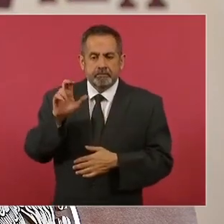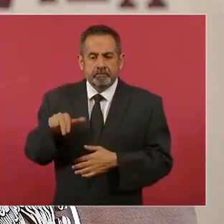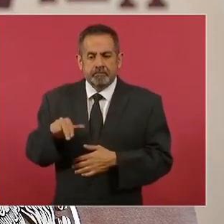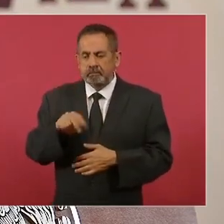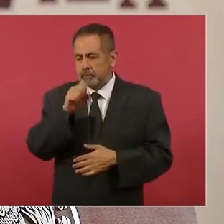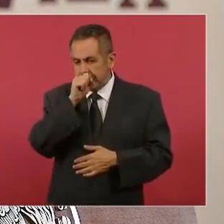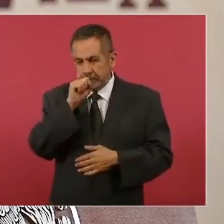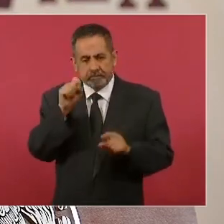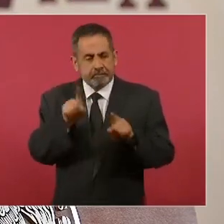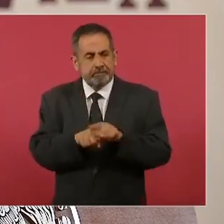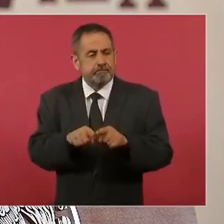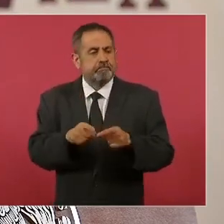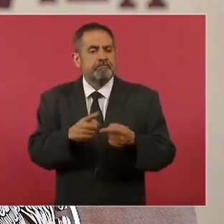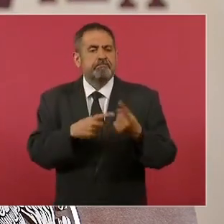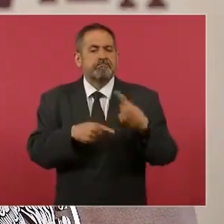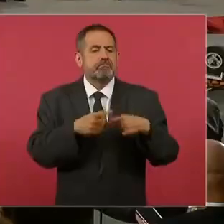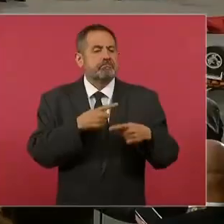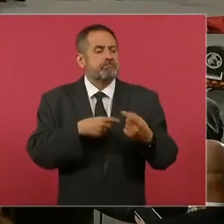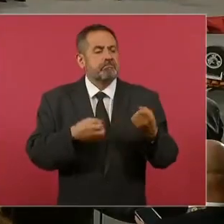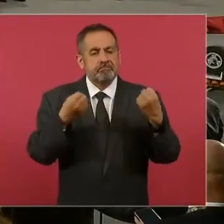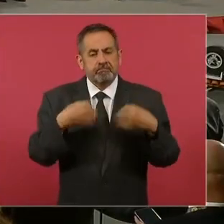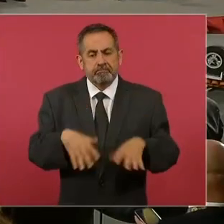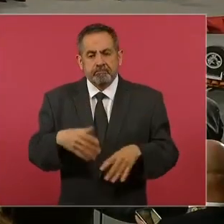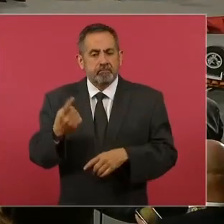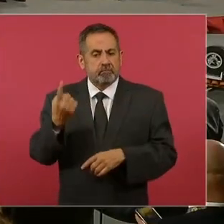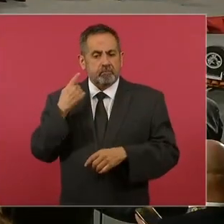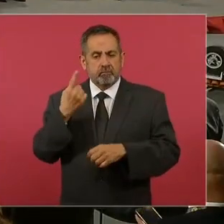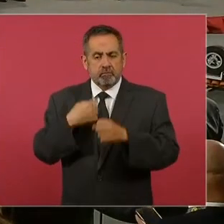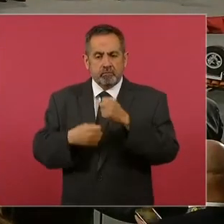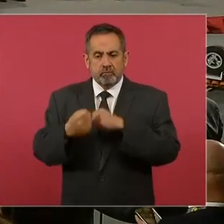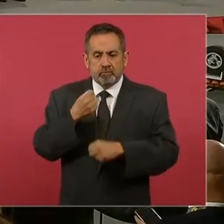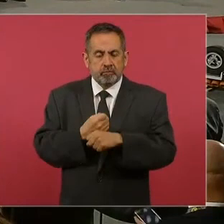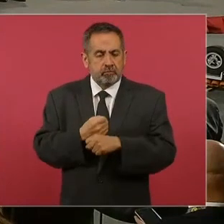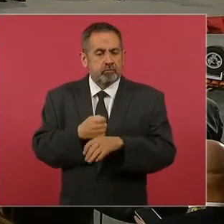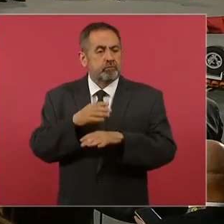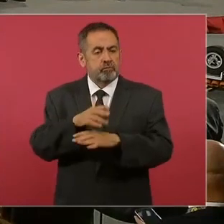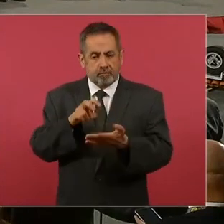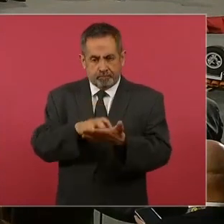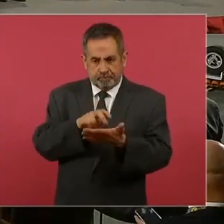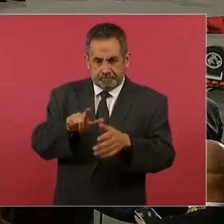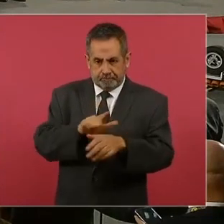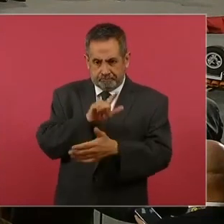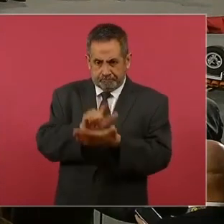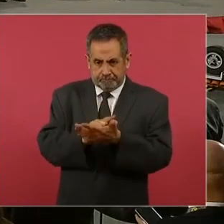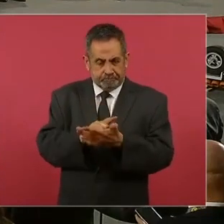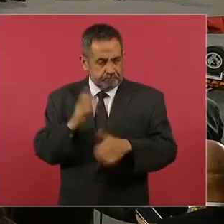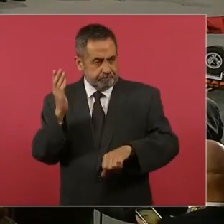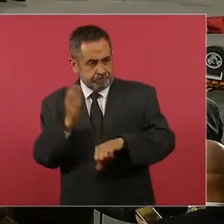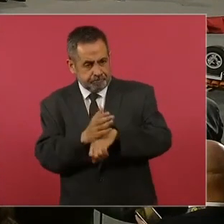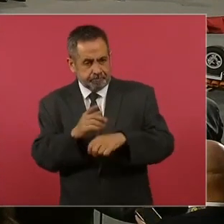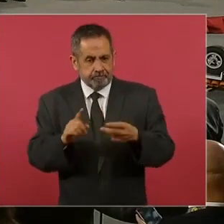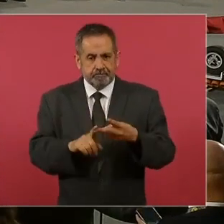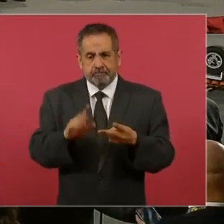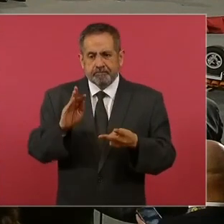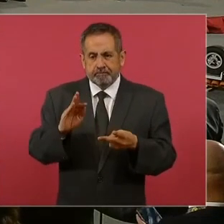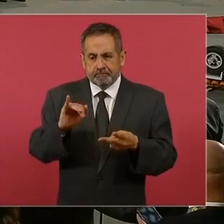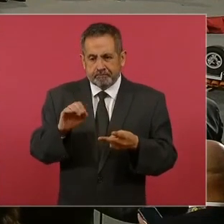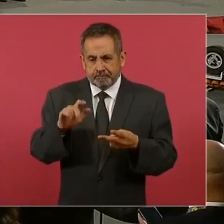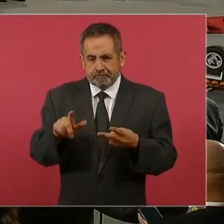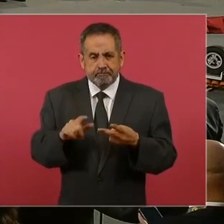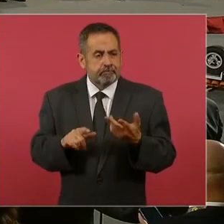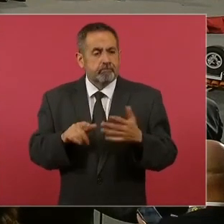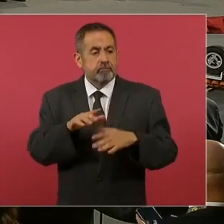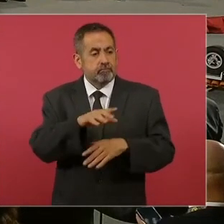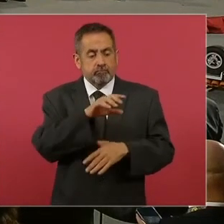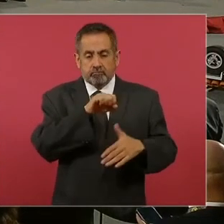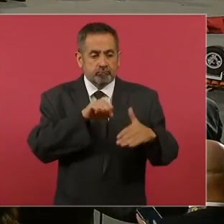la Nación y el retroceso que tuvimos el año pasado respecto a las reformas penal fiscal, que consideraba la